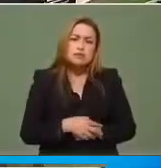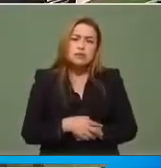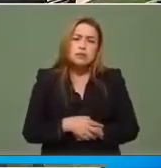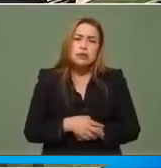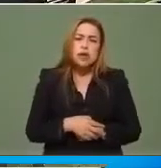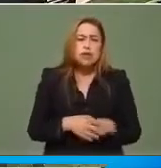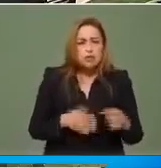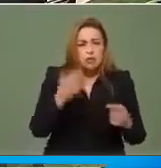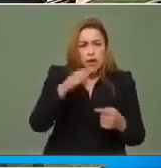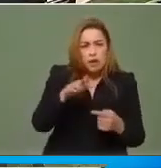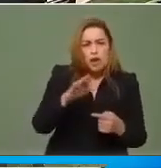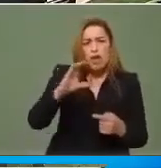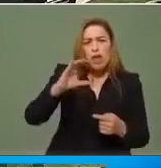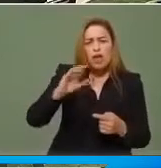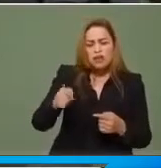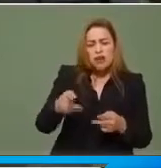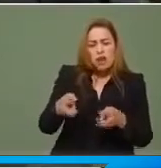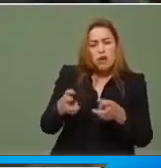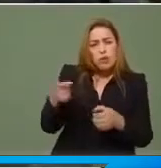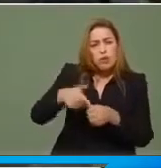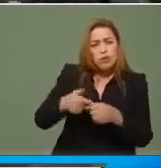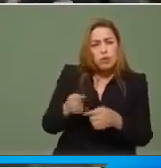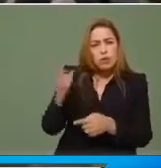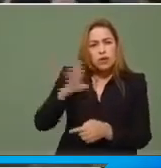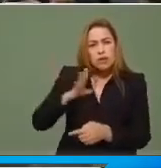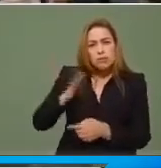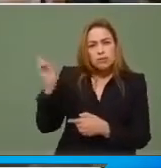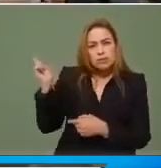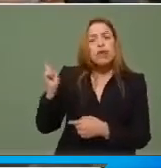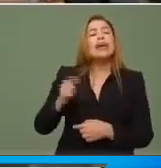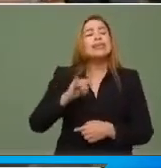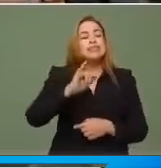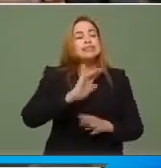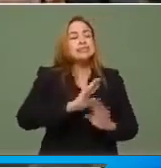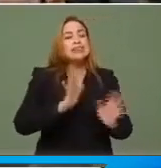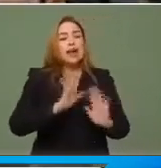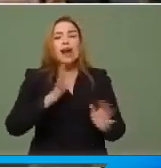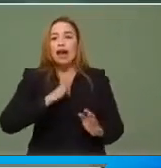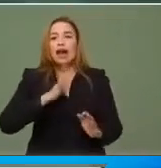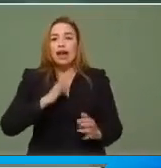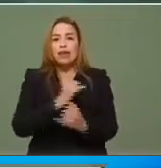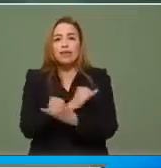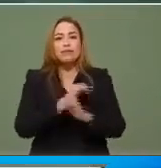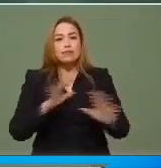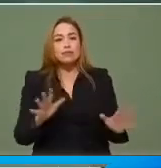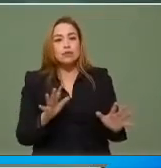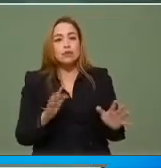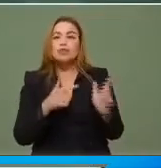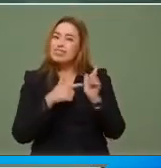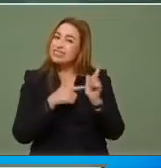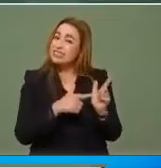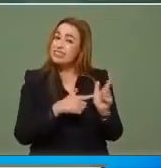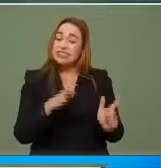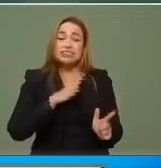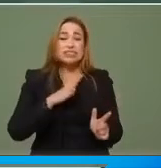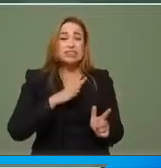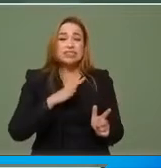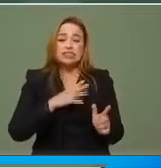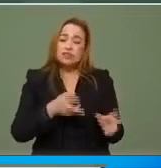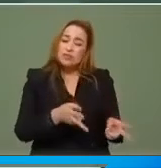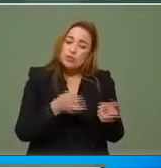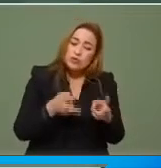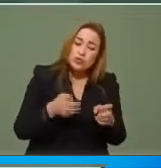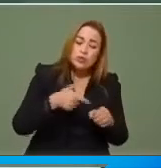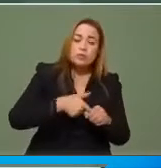Robo de combustible. Miren, continúa el robo de combustible,